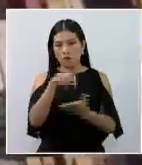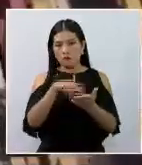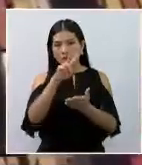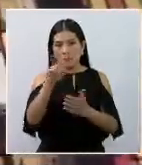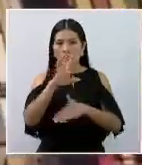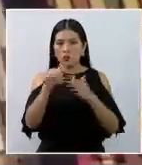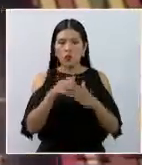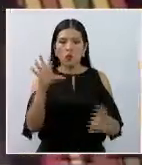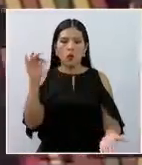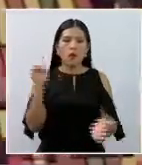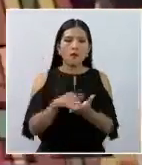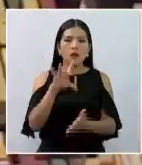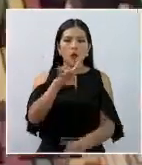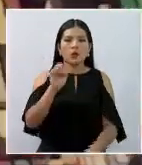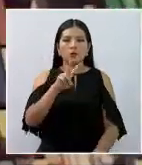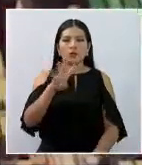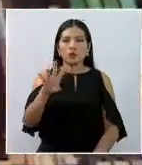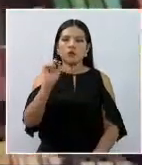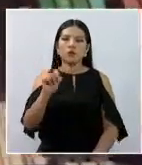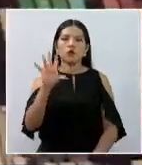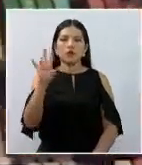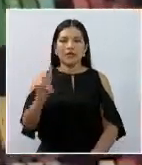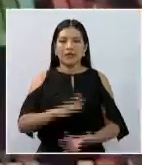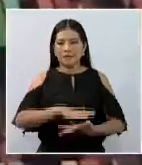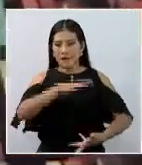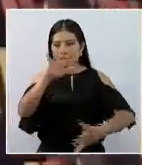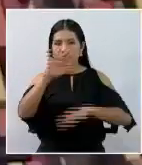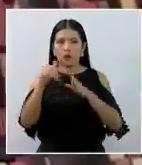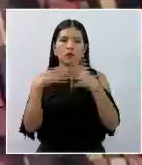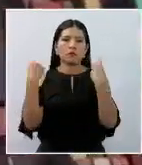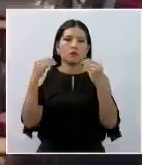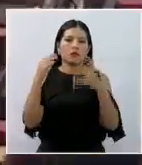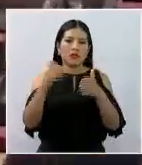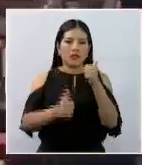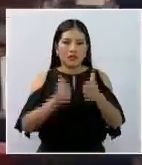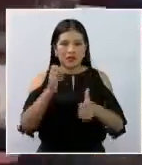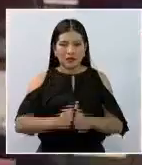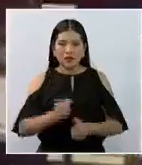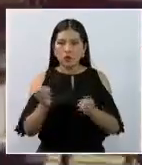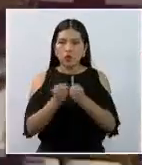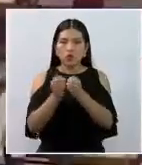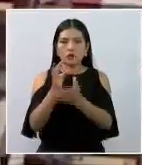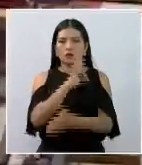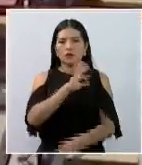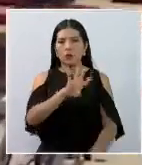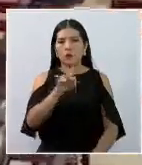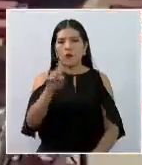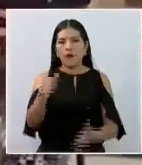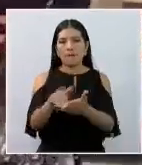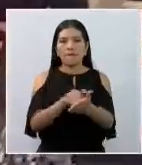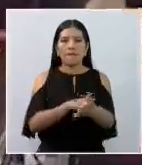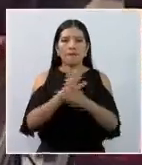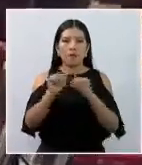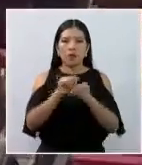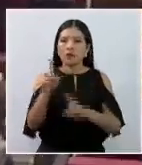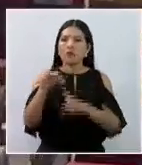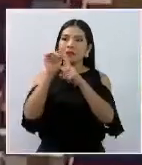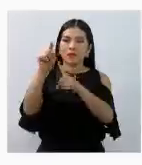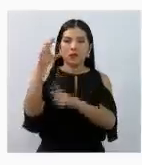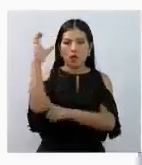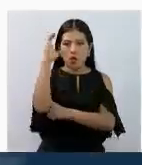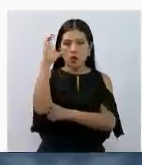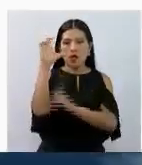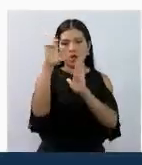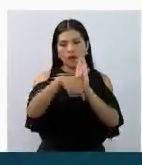más de 9.824.7 toneladas por un valor de 41 millones de dólares. En principal mercado fue Colombia, seguido por